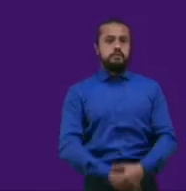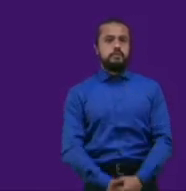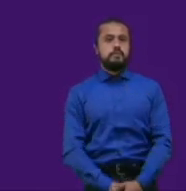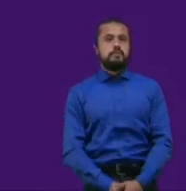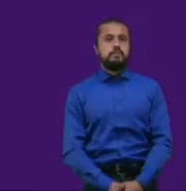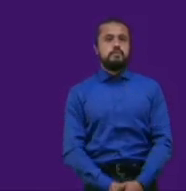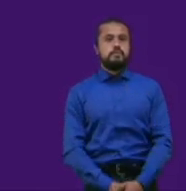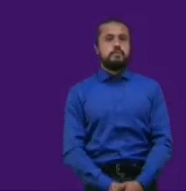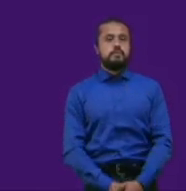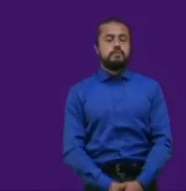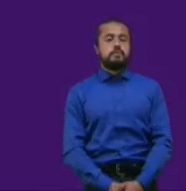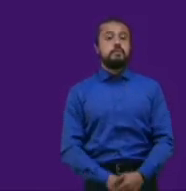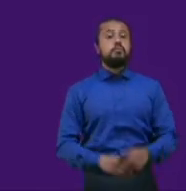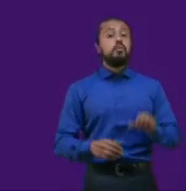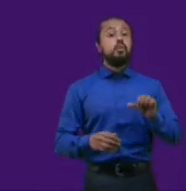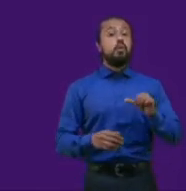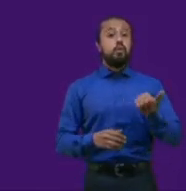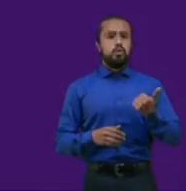la otra clave es